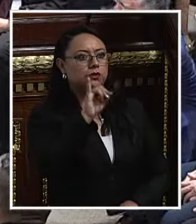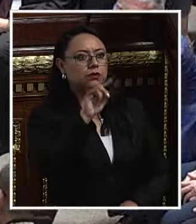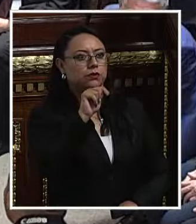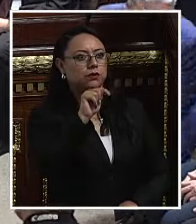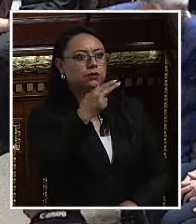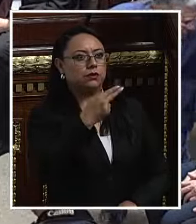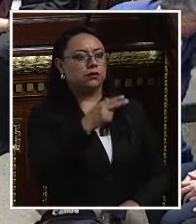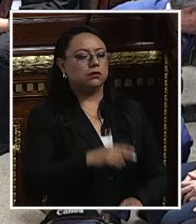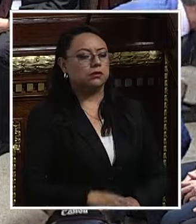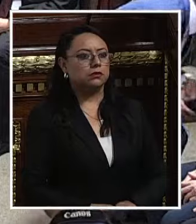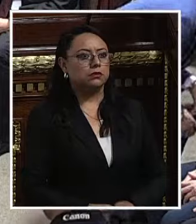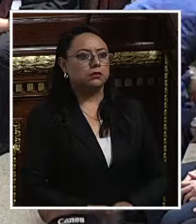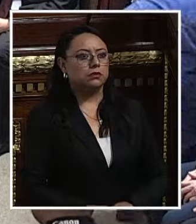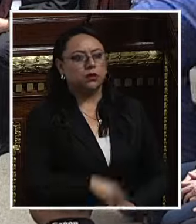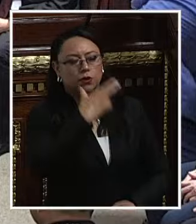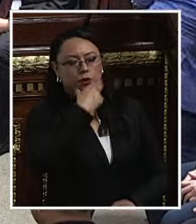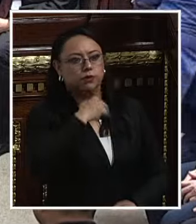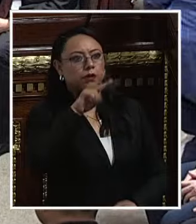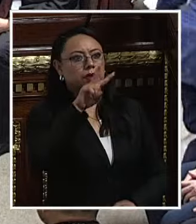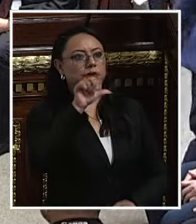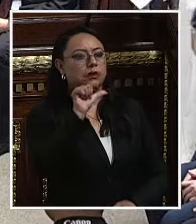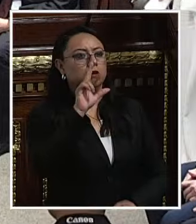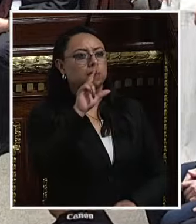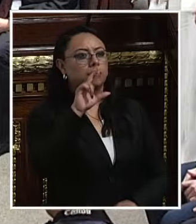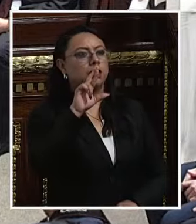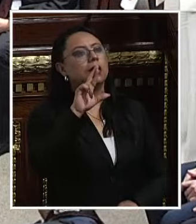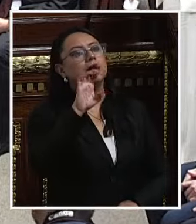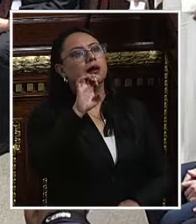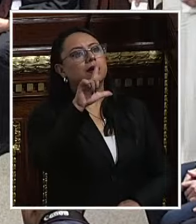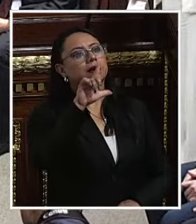Varela López Víctor Gabriel.